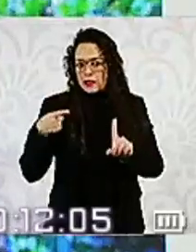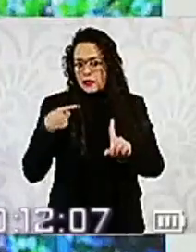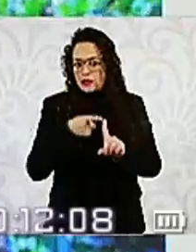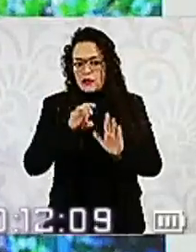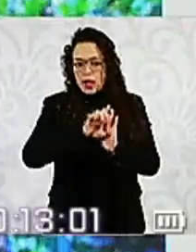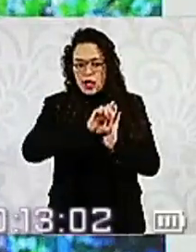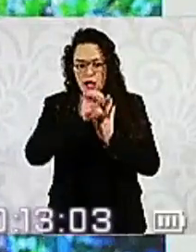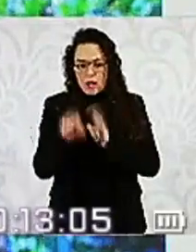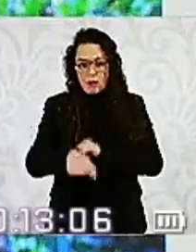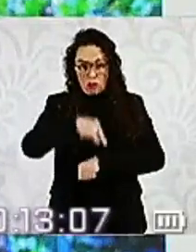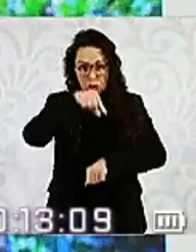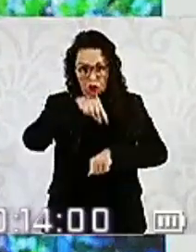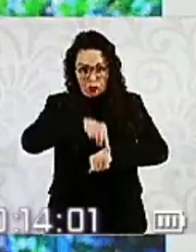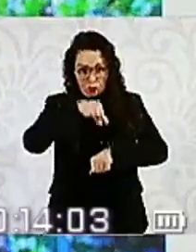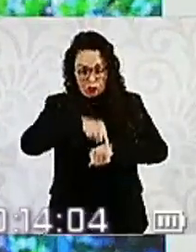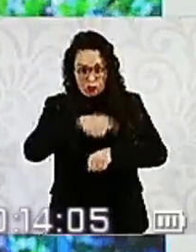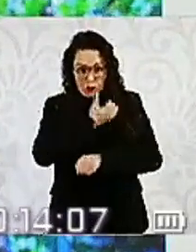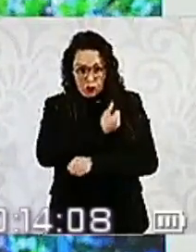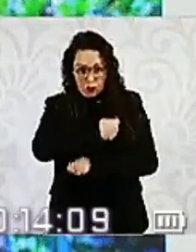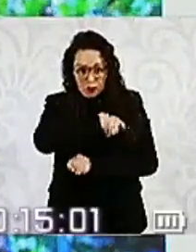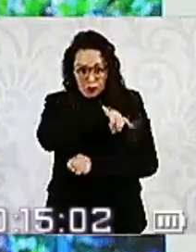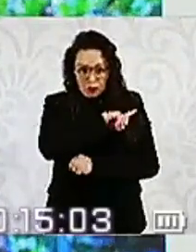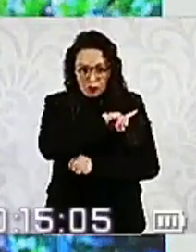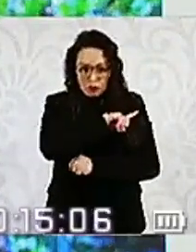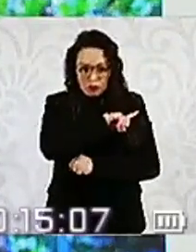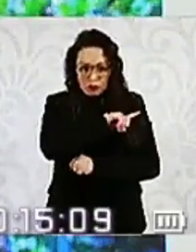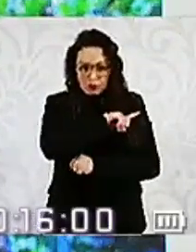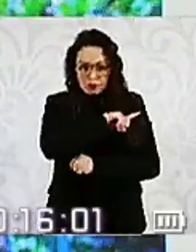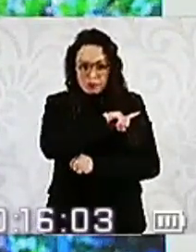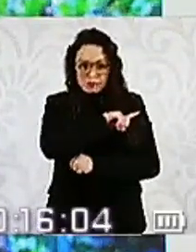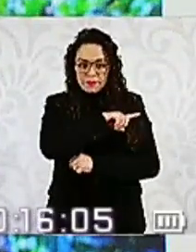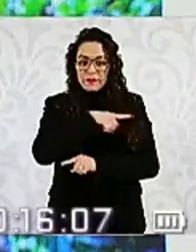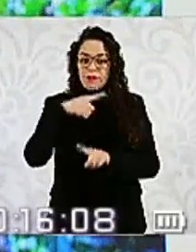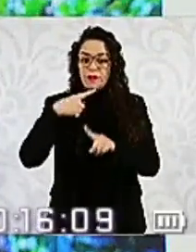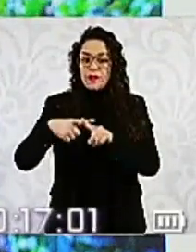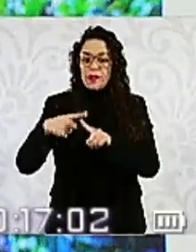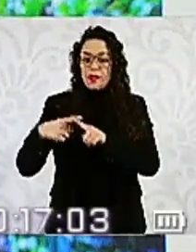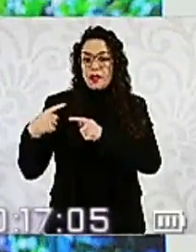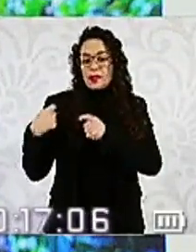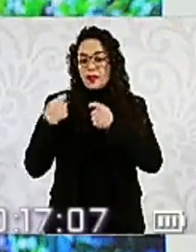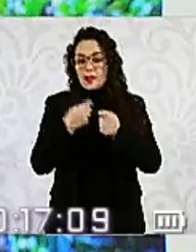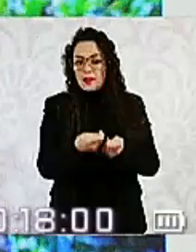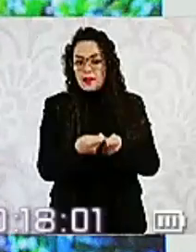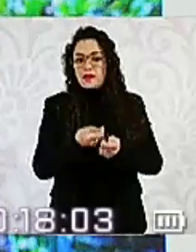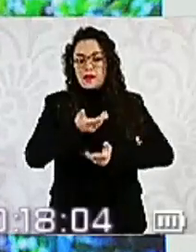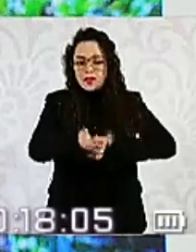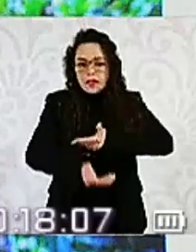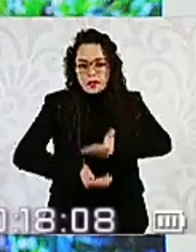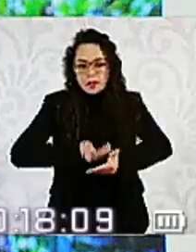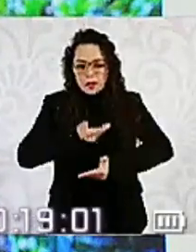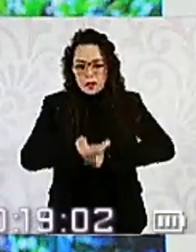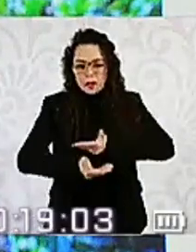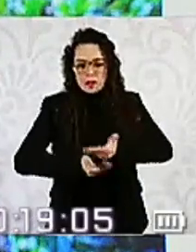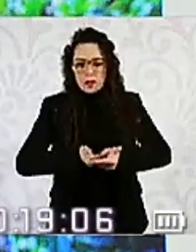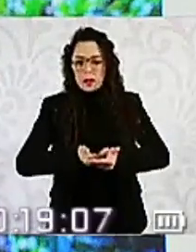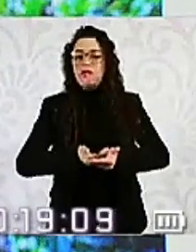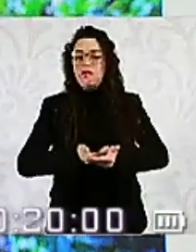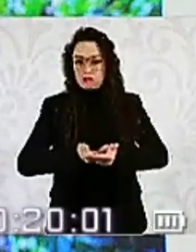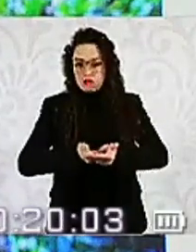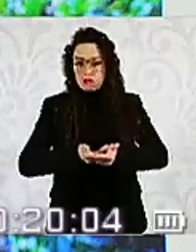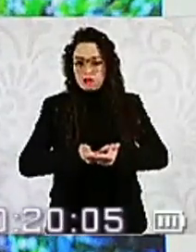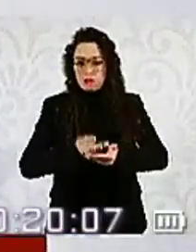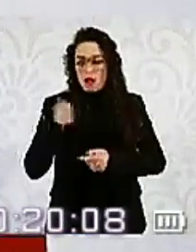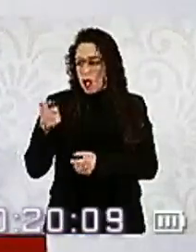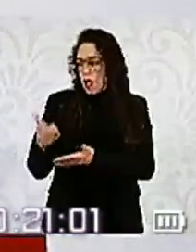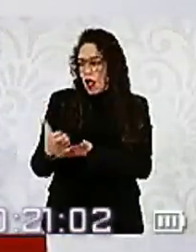sector salud estaba muy cooptado por los prestadores de servicios integrales de salud, donde el intermediario era el que se llevaba toda